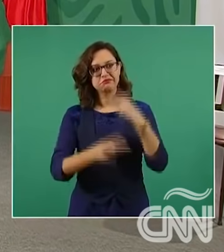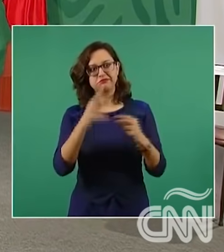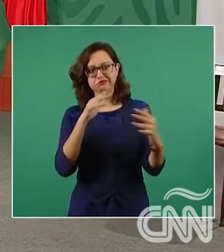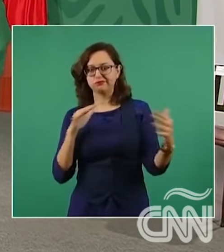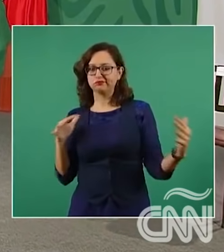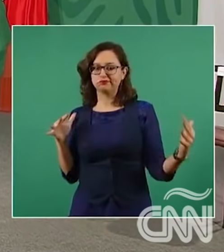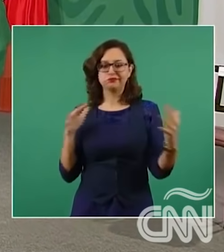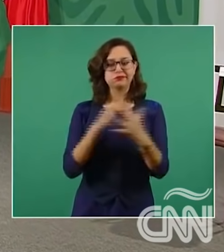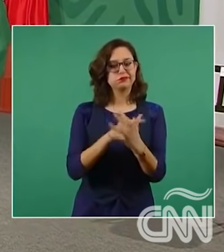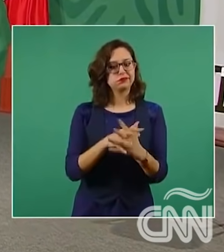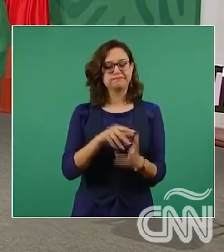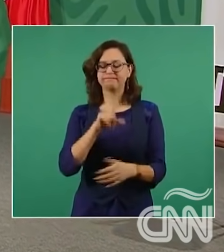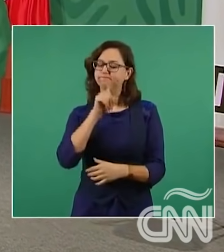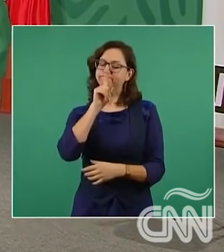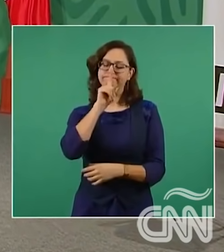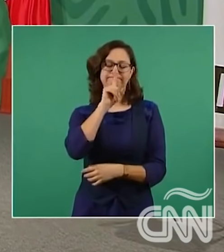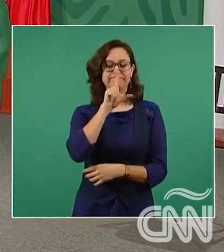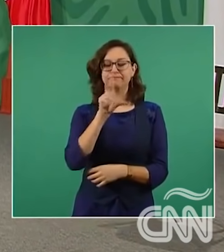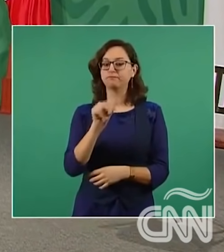la delincuencia,